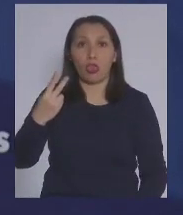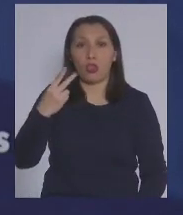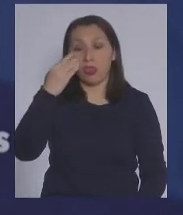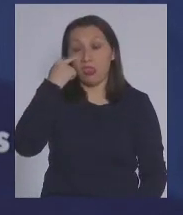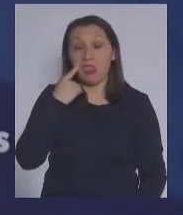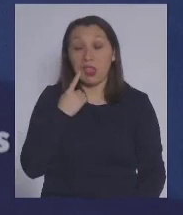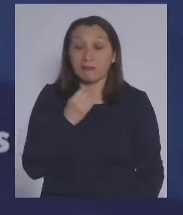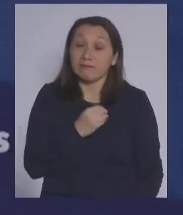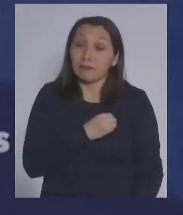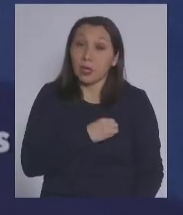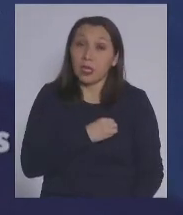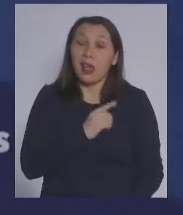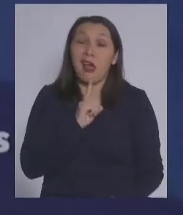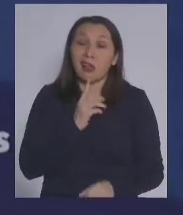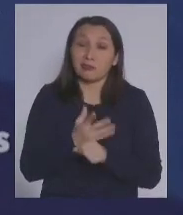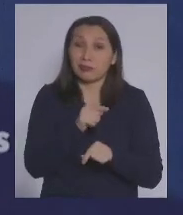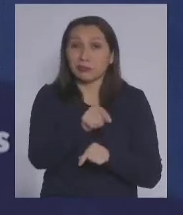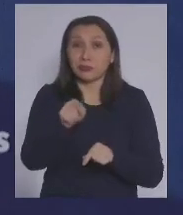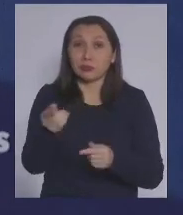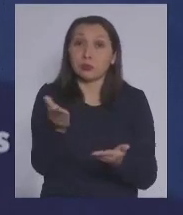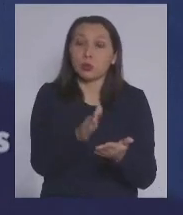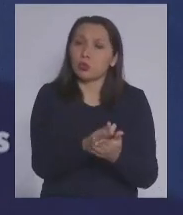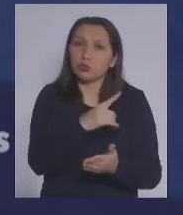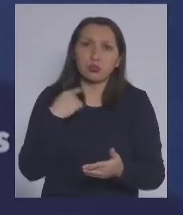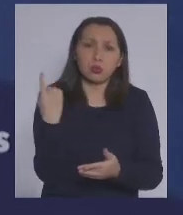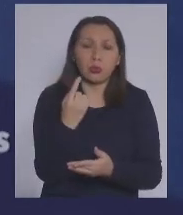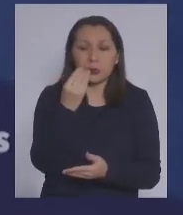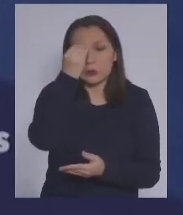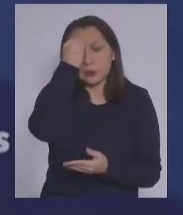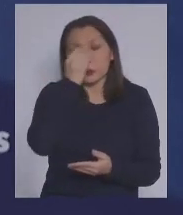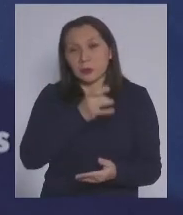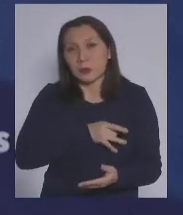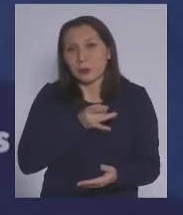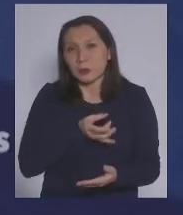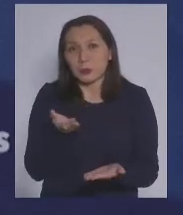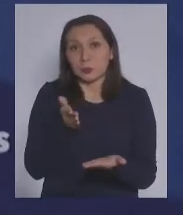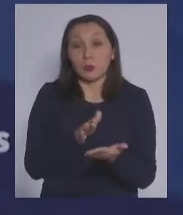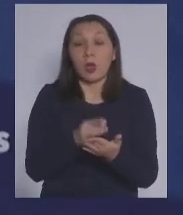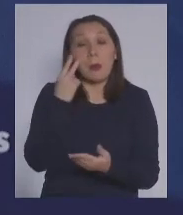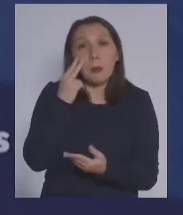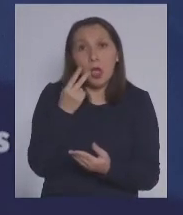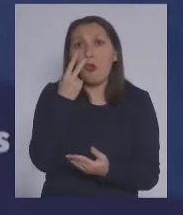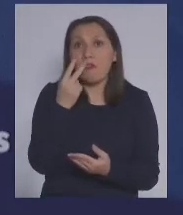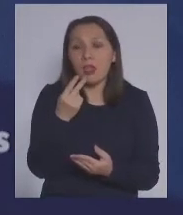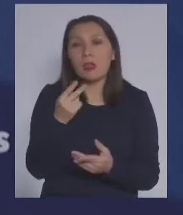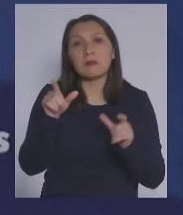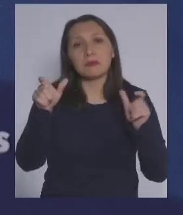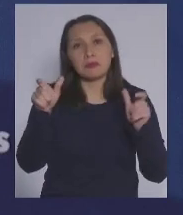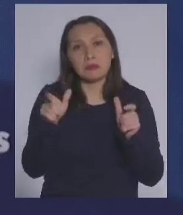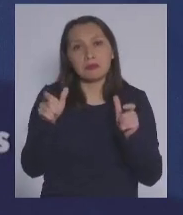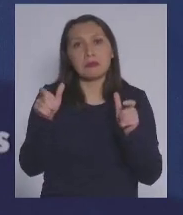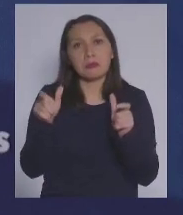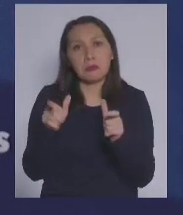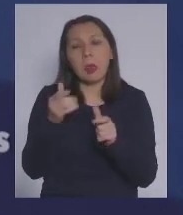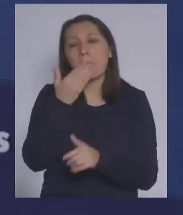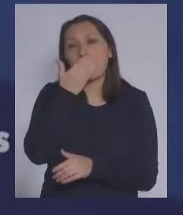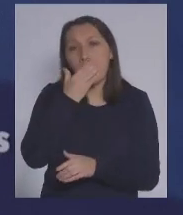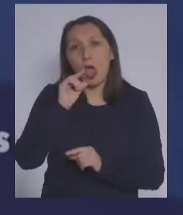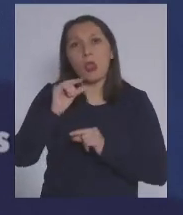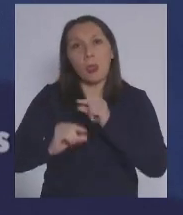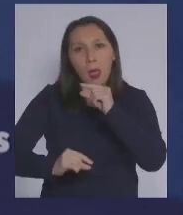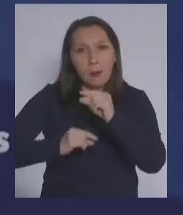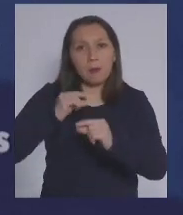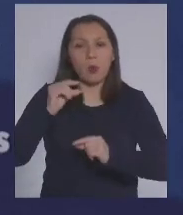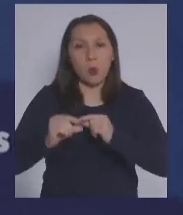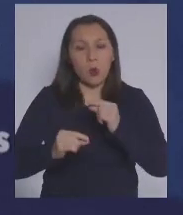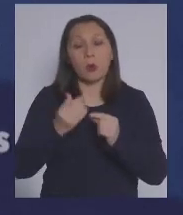lamento que haya fallecido todos lamentamos que hayan fallecido pero obviamente se observan leves mejorías o se